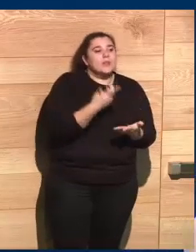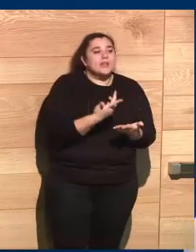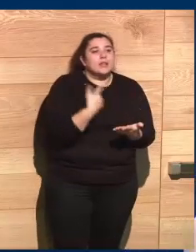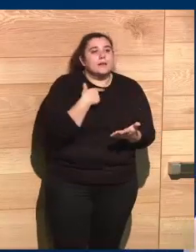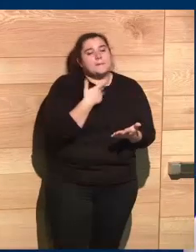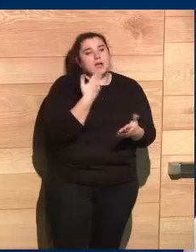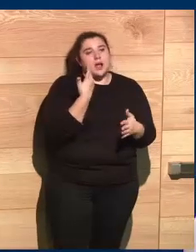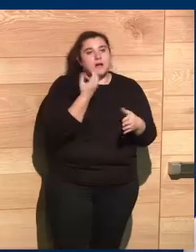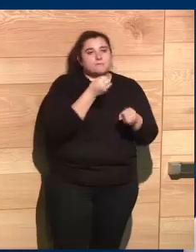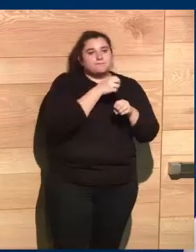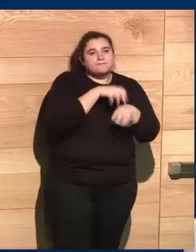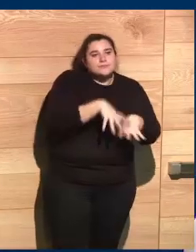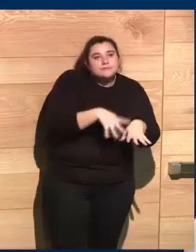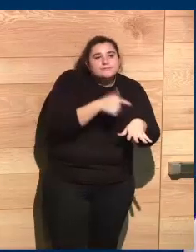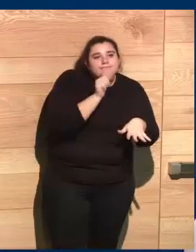gamificación que era simplemente